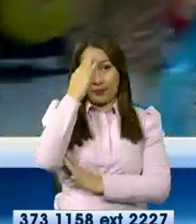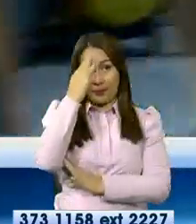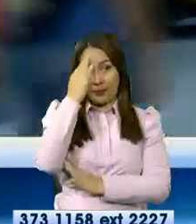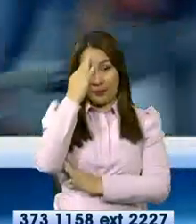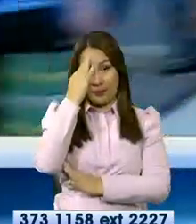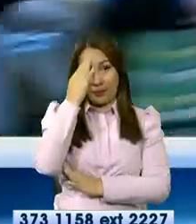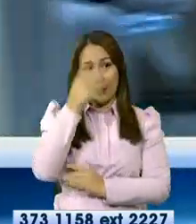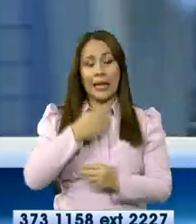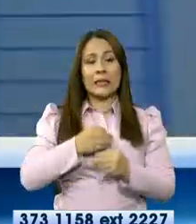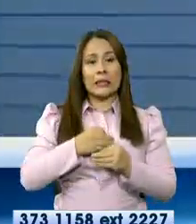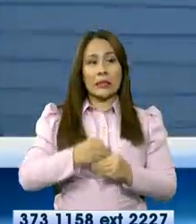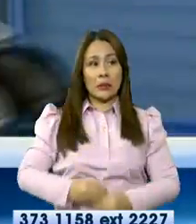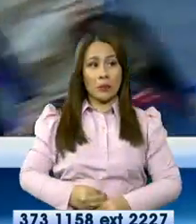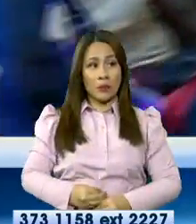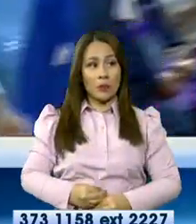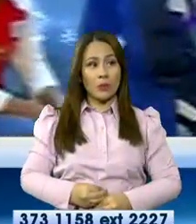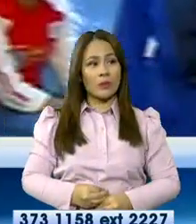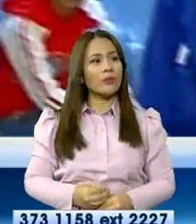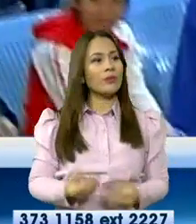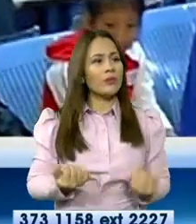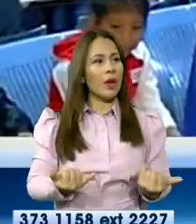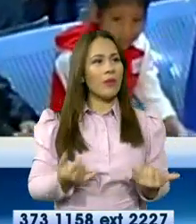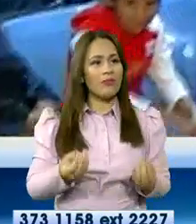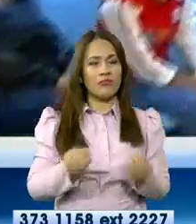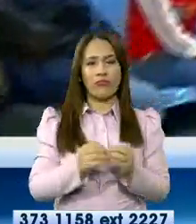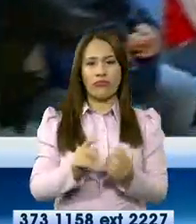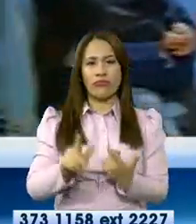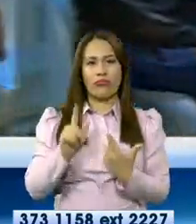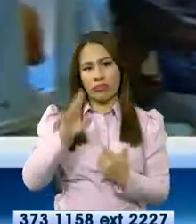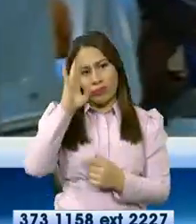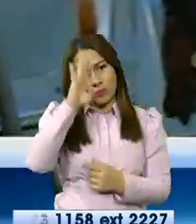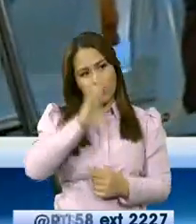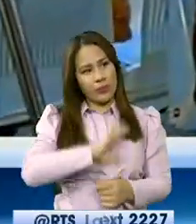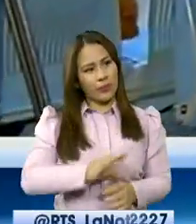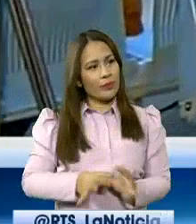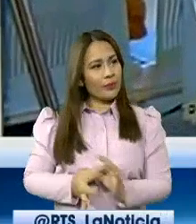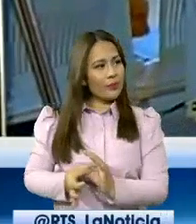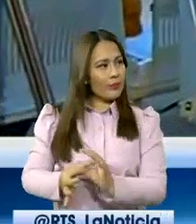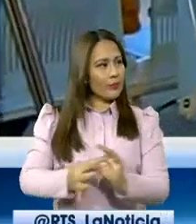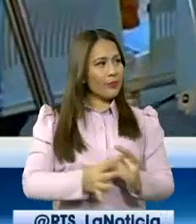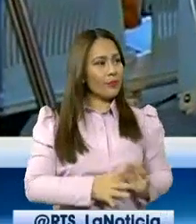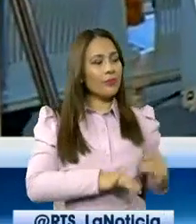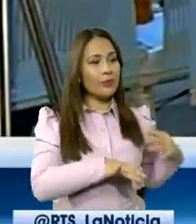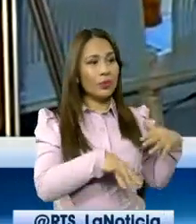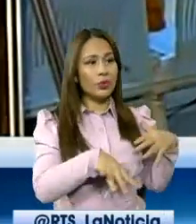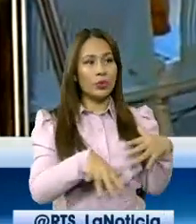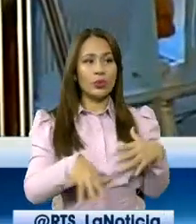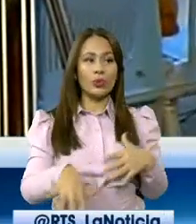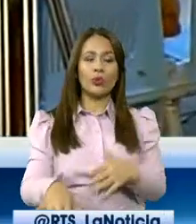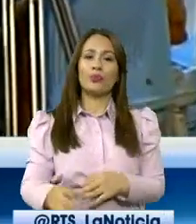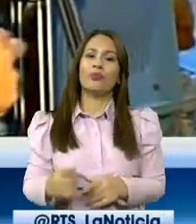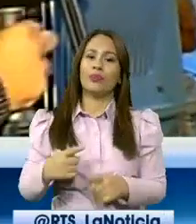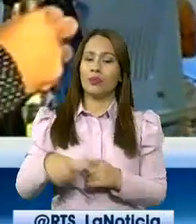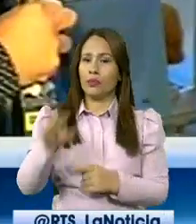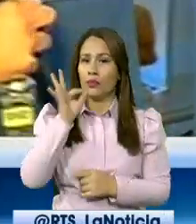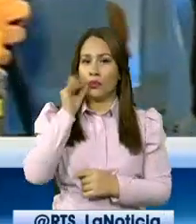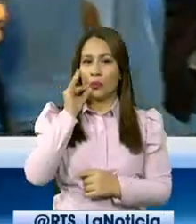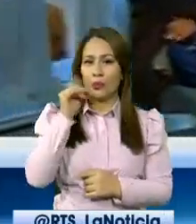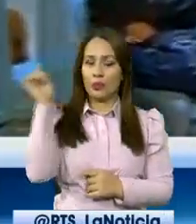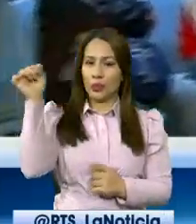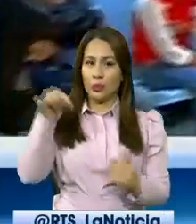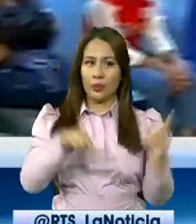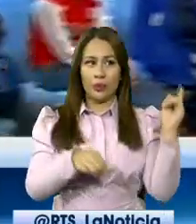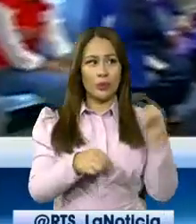la seguridad de la terminal terrestre y existe también la colaboración de la Policía Nacional, agentes de la ATM y de